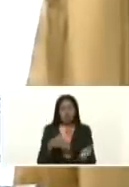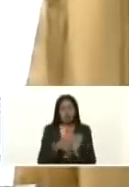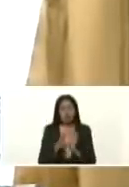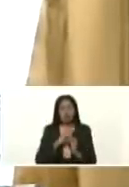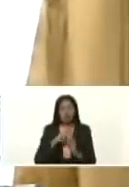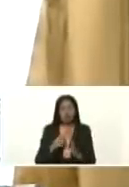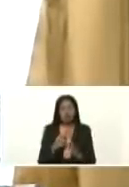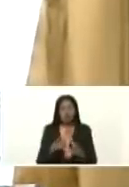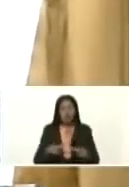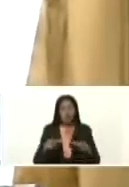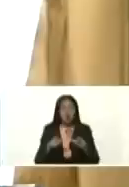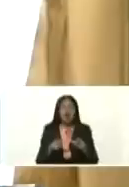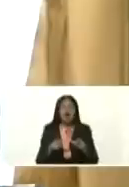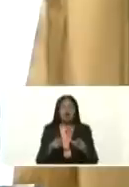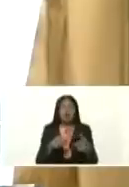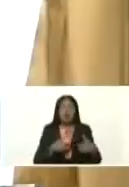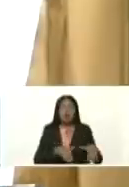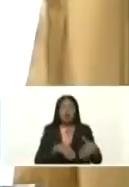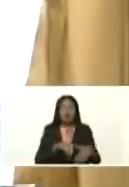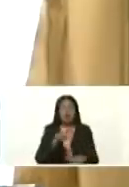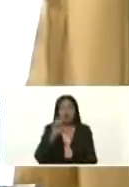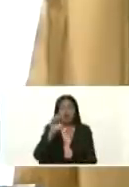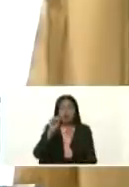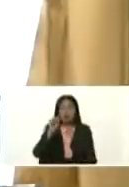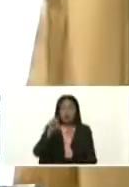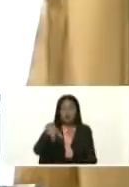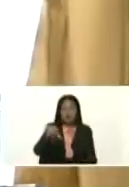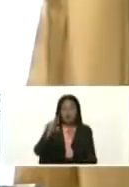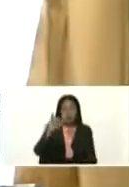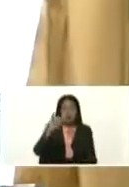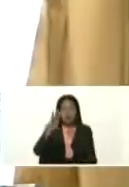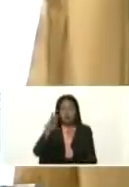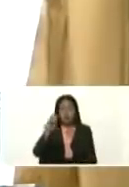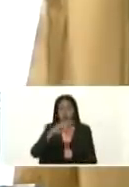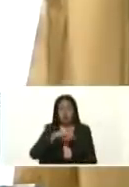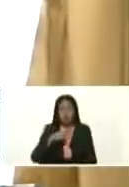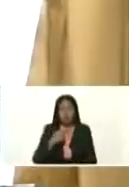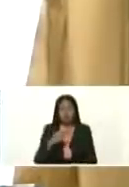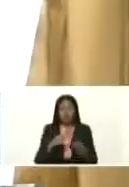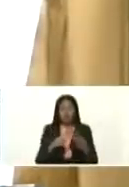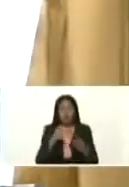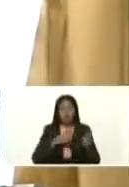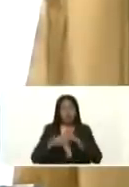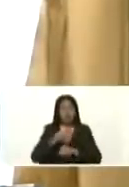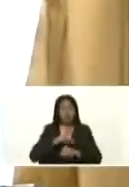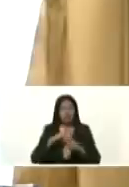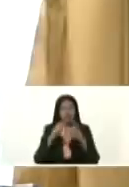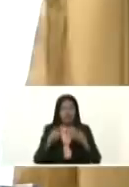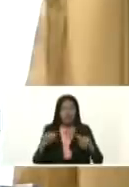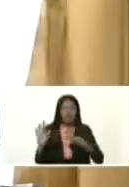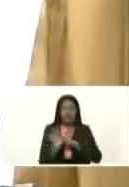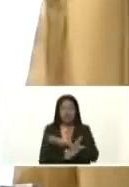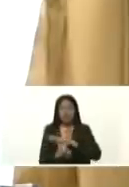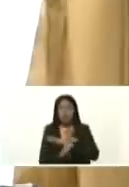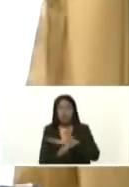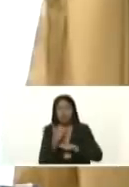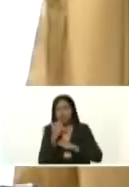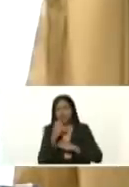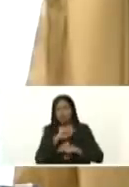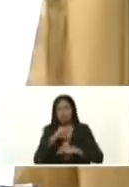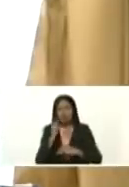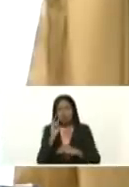efectivo y lo que tiene que ver también con la defensa de nuestra integridad territorial la defensa de la frontera hemos visto recientemente